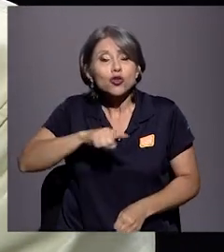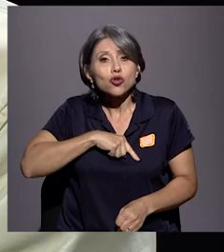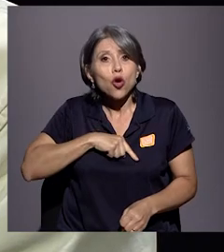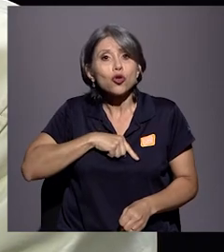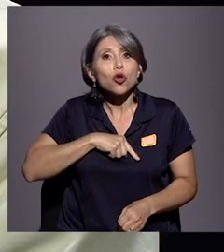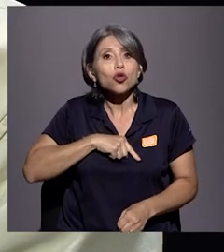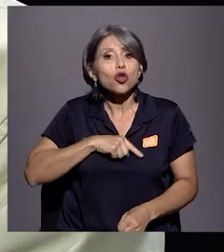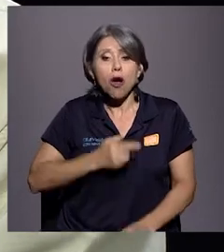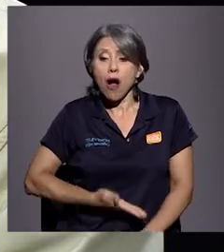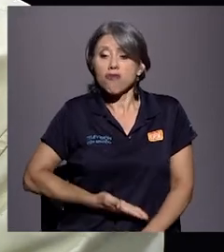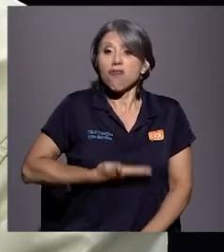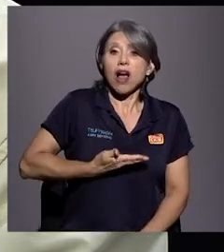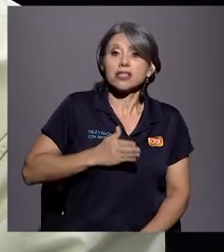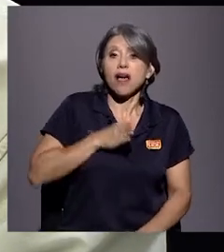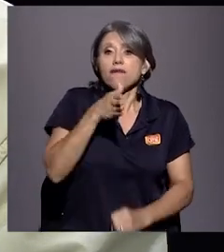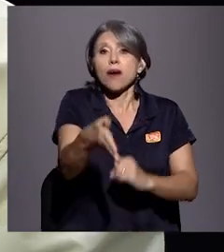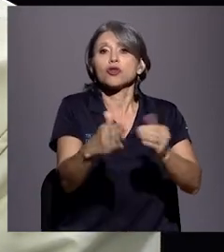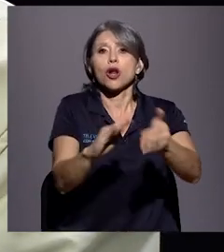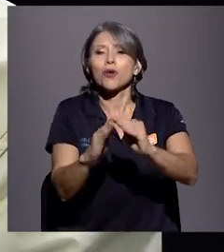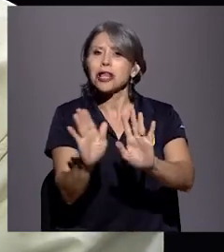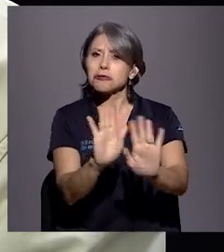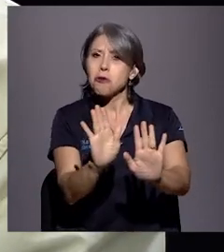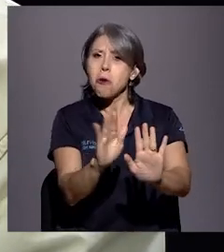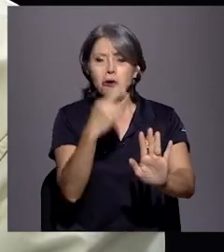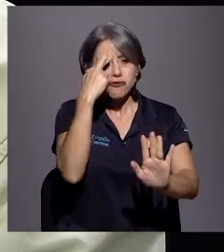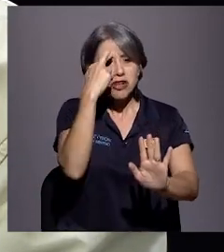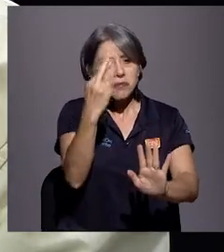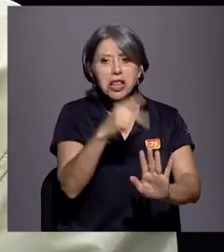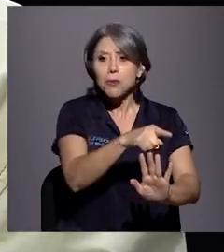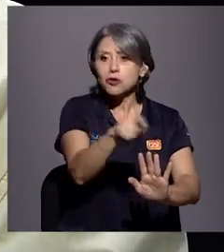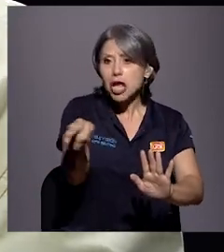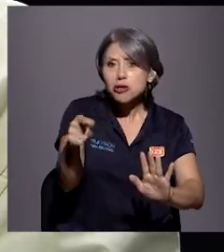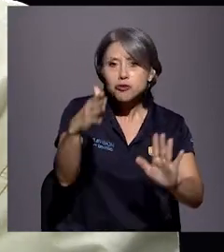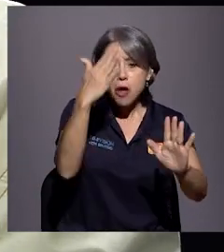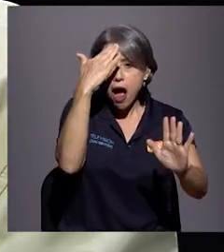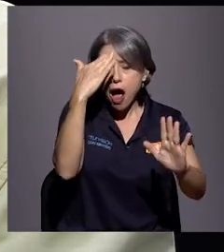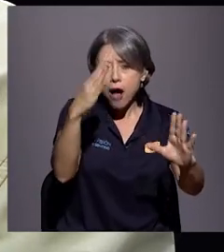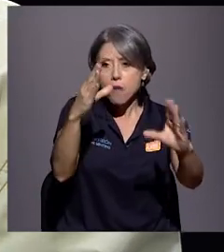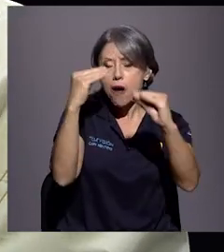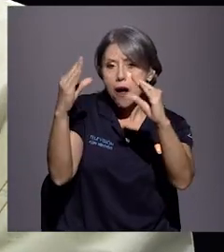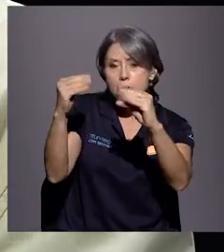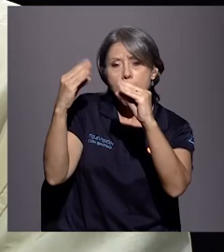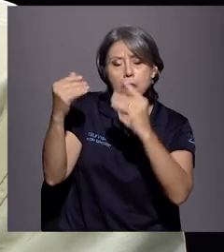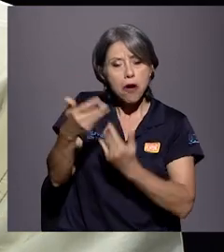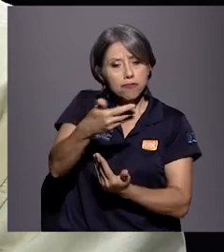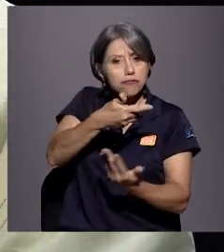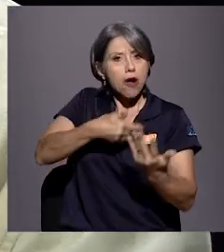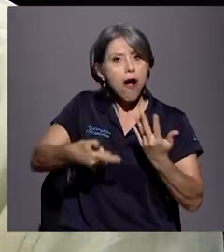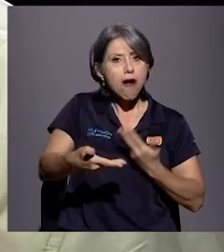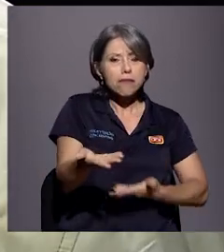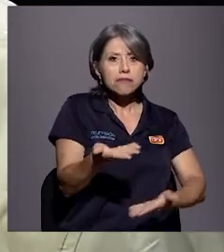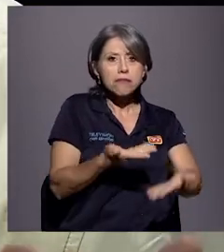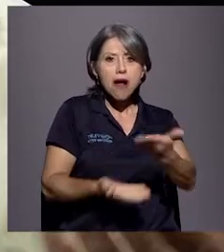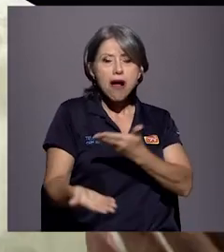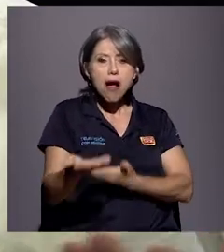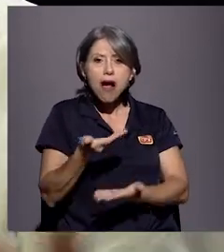con arrogancia, sino que respetamos también los saberes de ellos y vamos a argumentar con los saberes, por vez de saberes de los